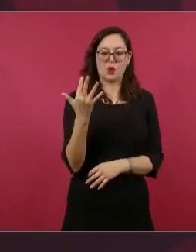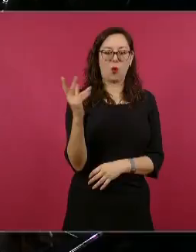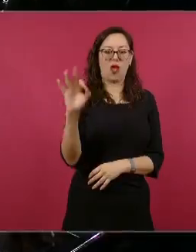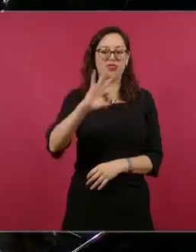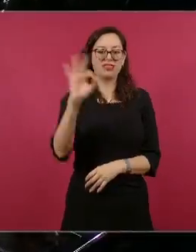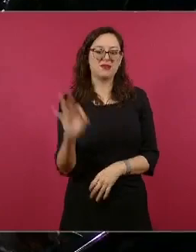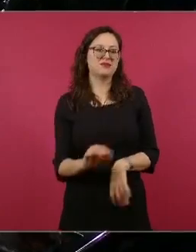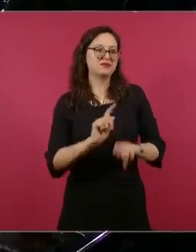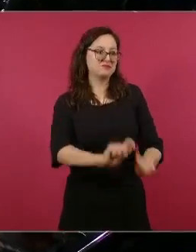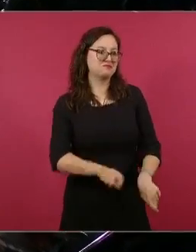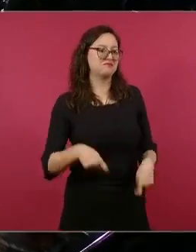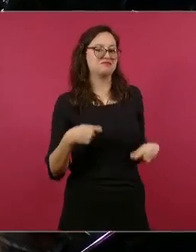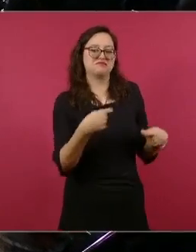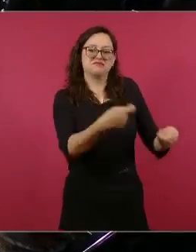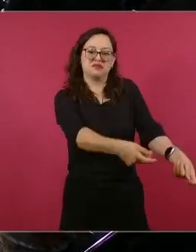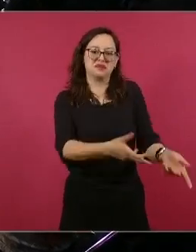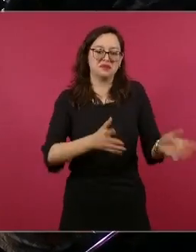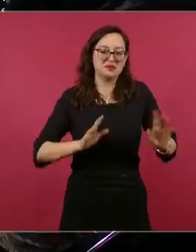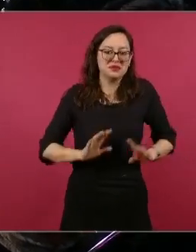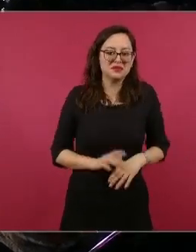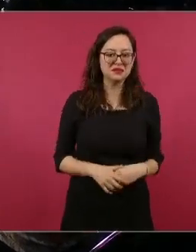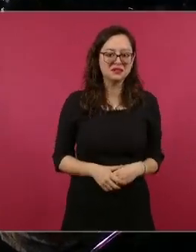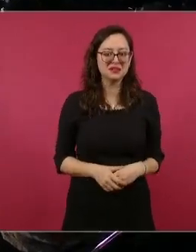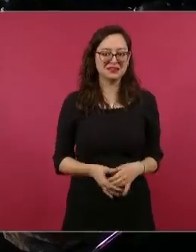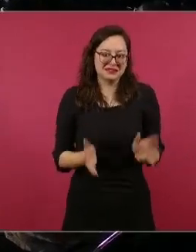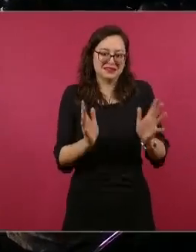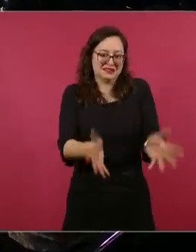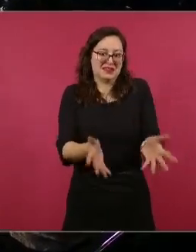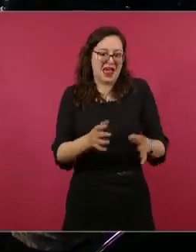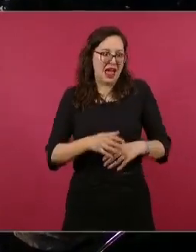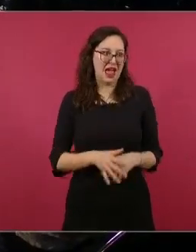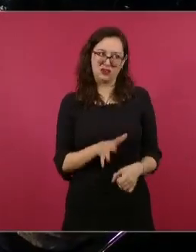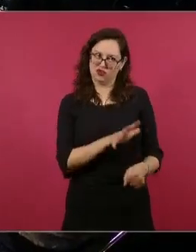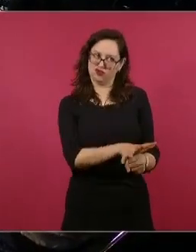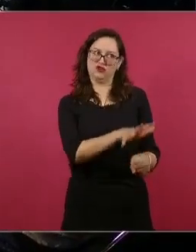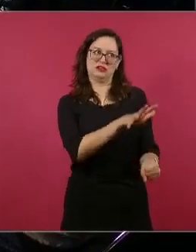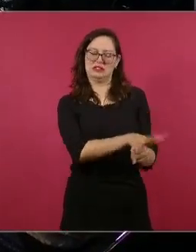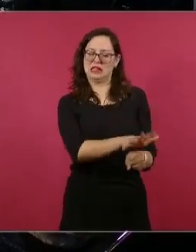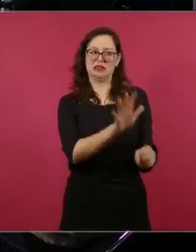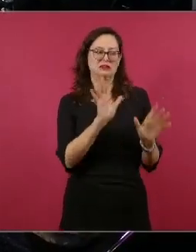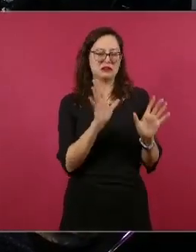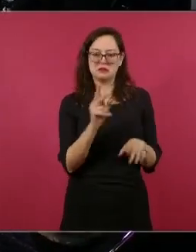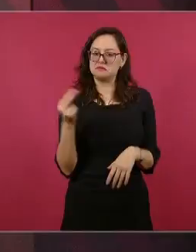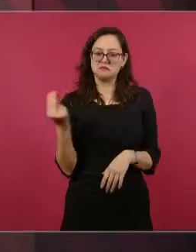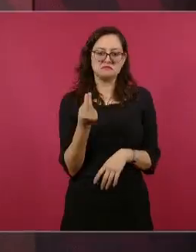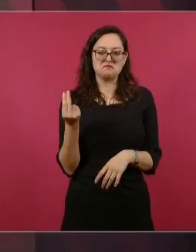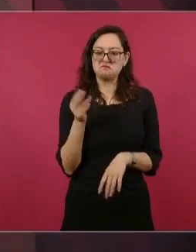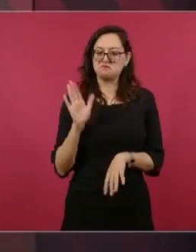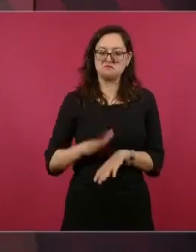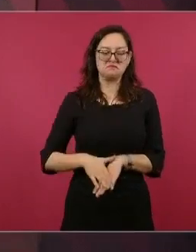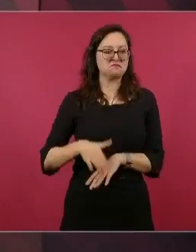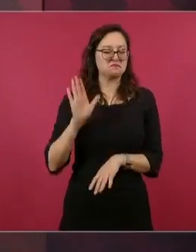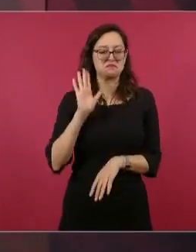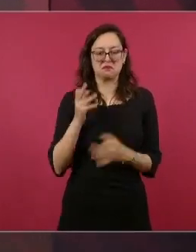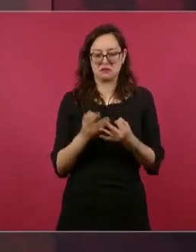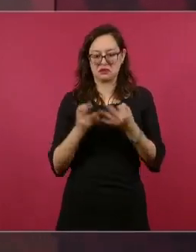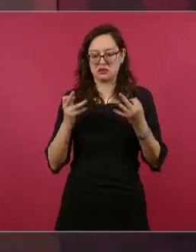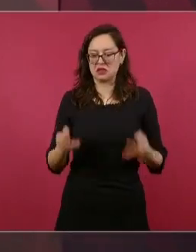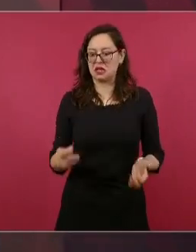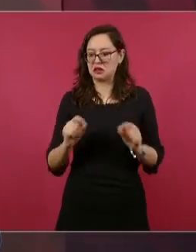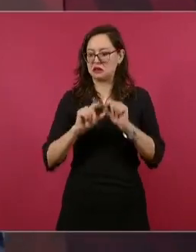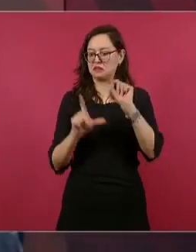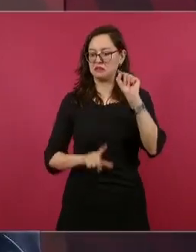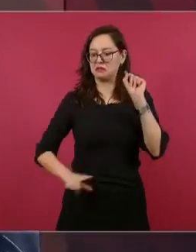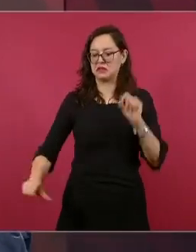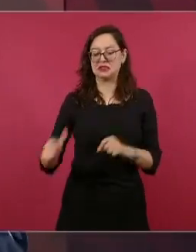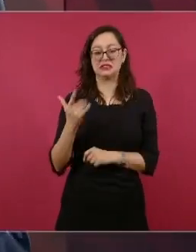en el periodo neoliberal les concesionaron para la explotación minera la mitad del territorio nacional,